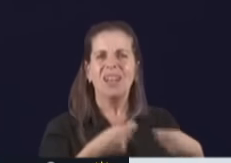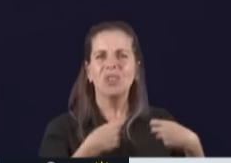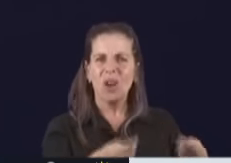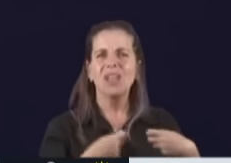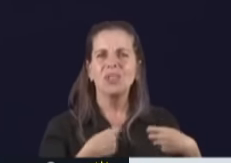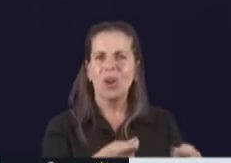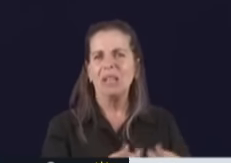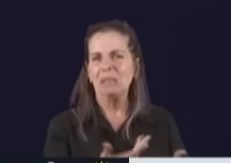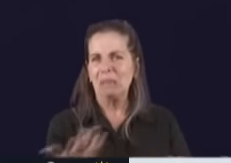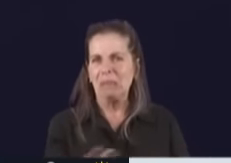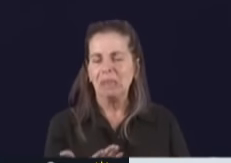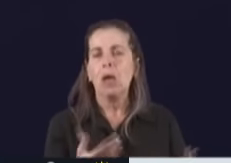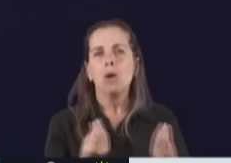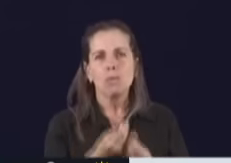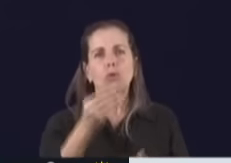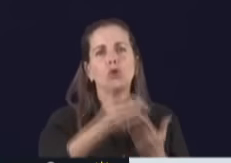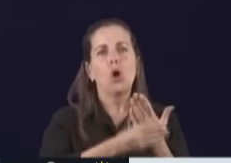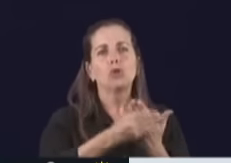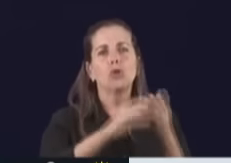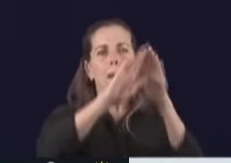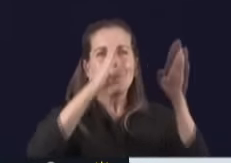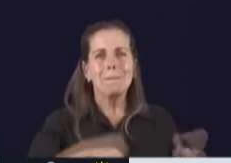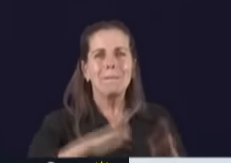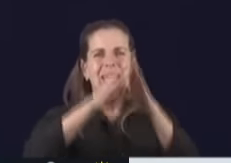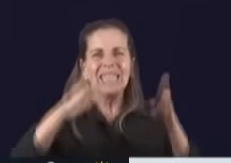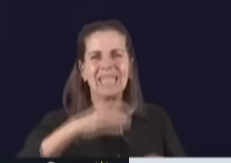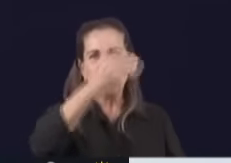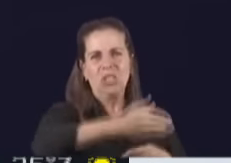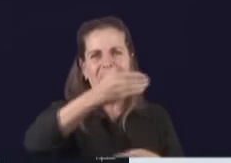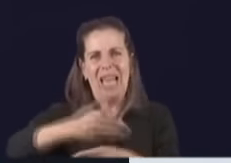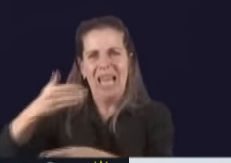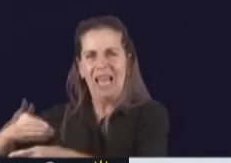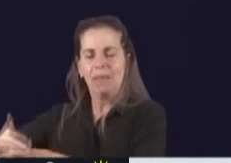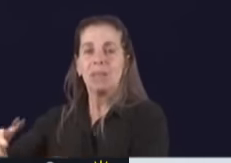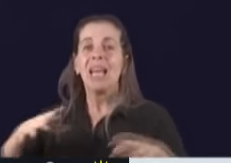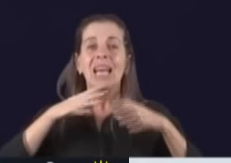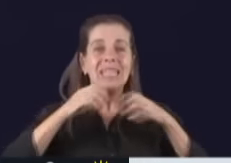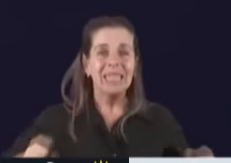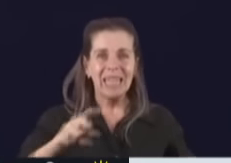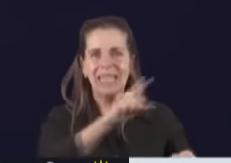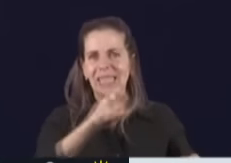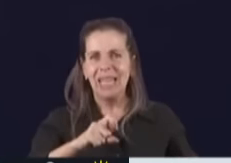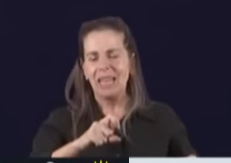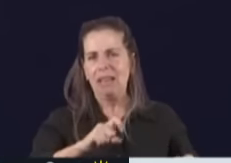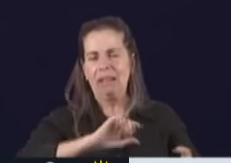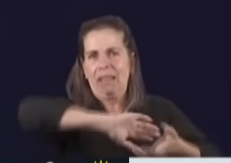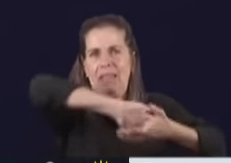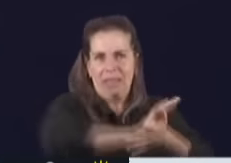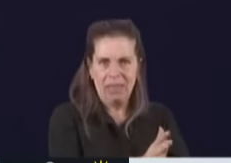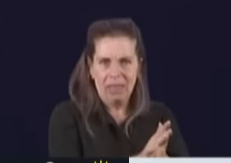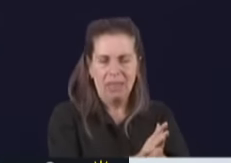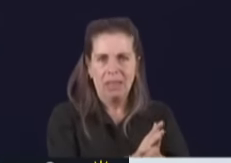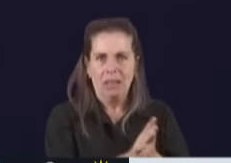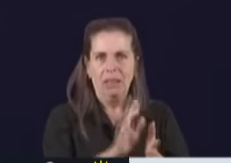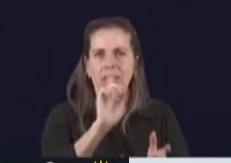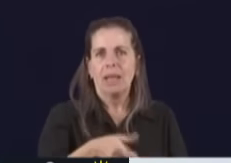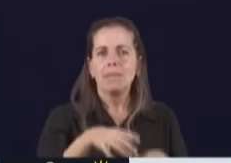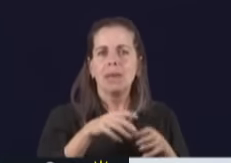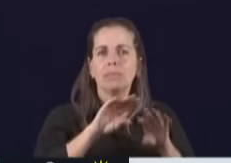política, se cerraron ministerios, se eliminaron cerca de 100 secretarías y subsecretarías, junto con más de 200